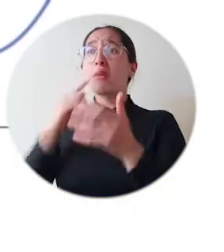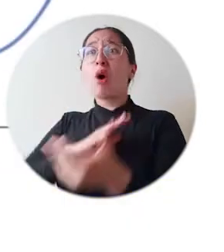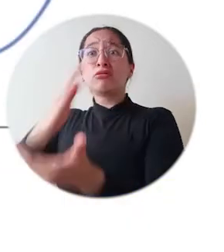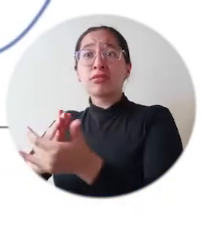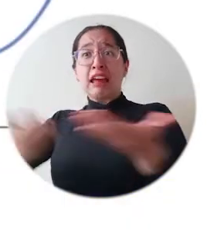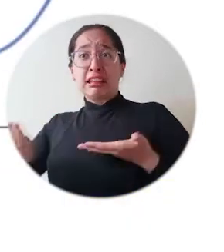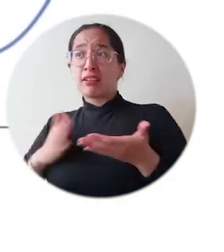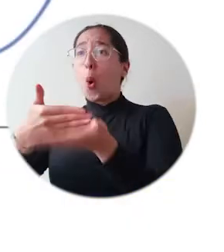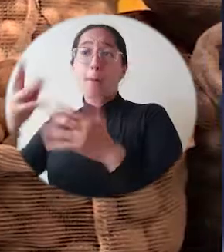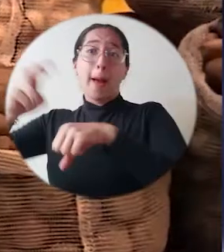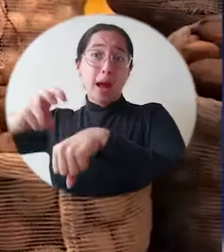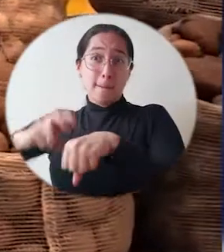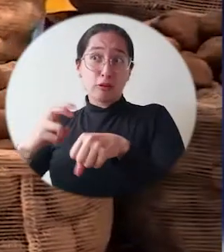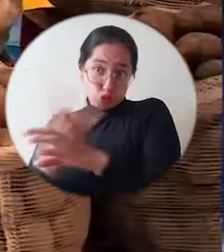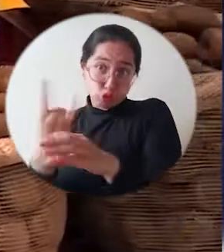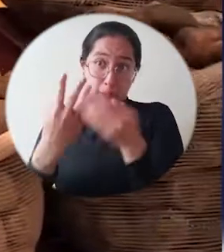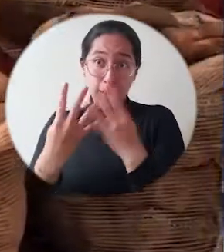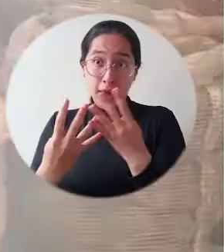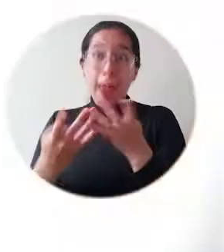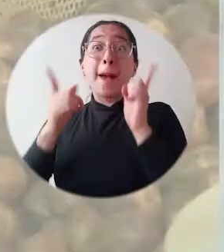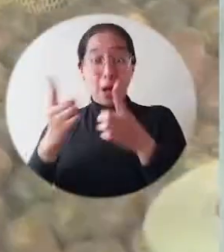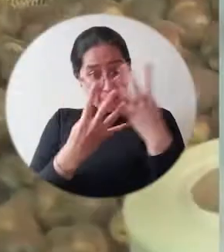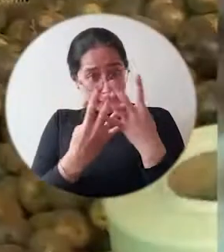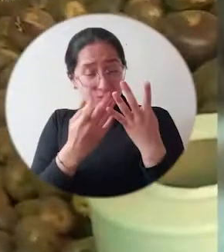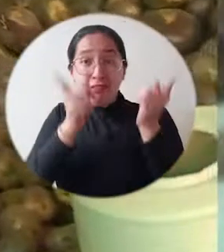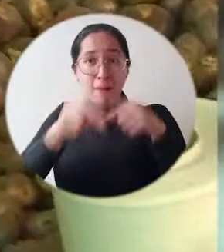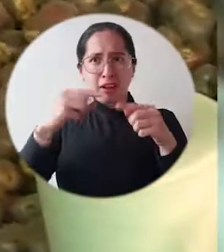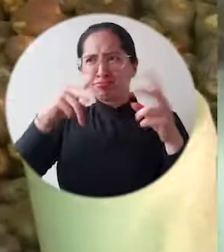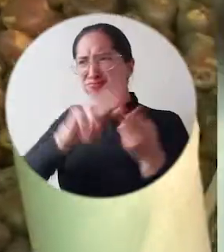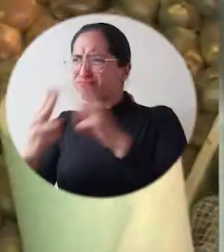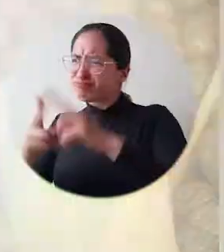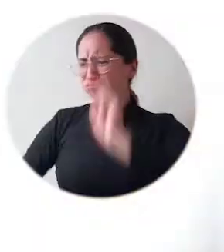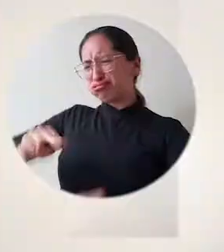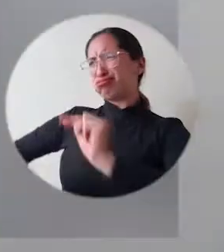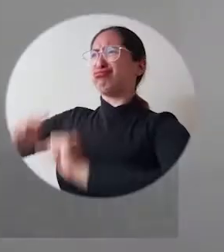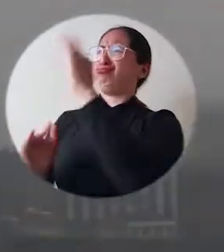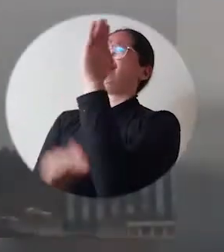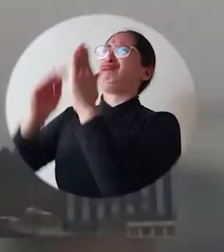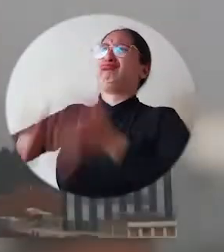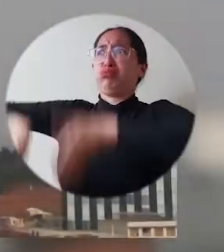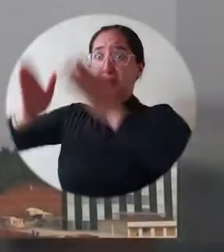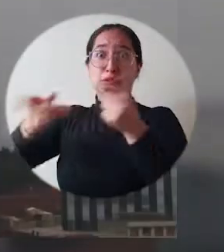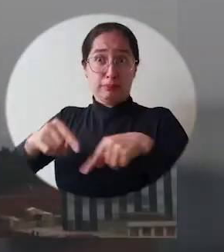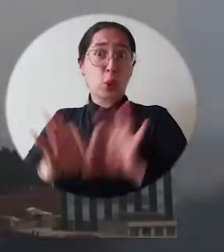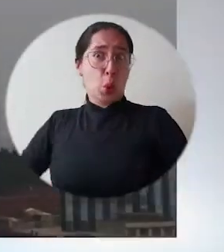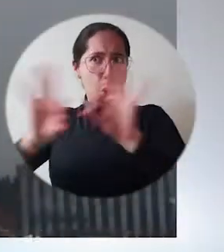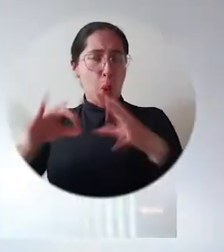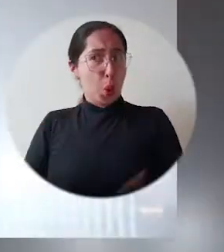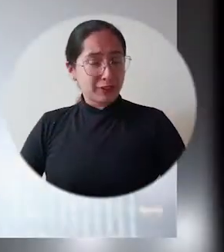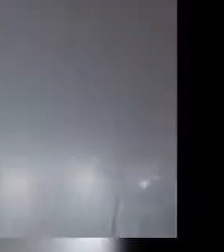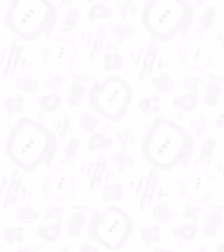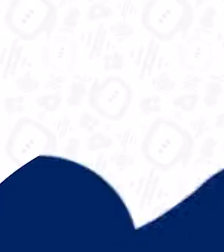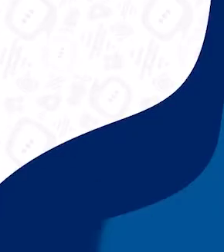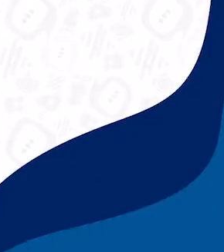para operaciones sencillas como ir a la tienda a comprar una libra de papas, pero también han sido indispensables hasta para construir los más